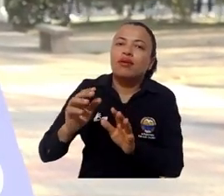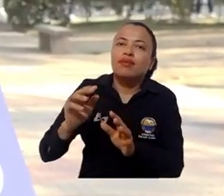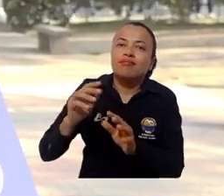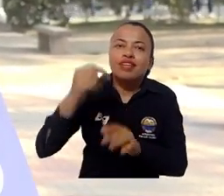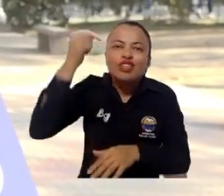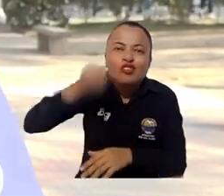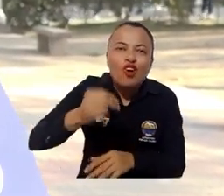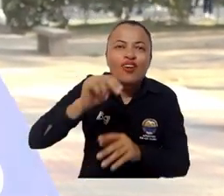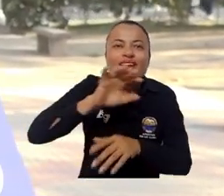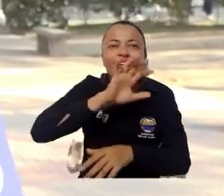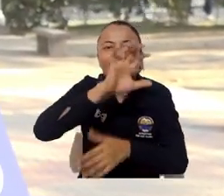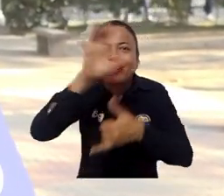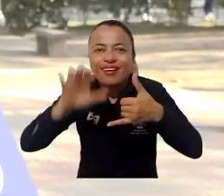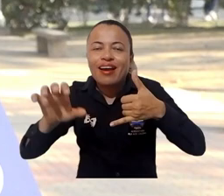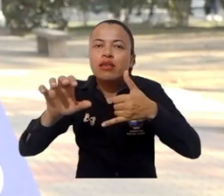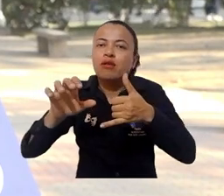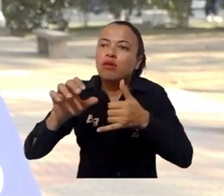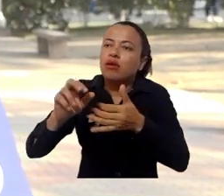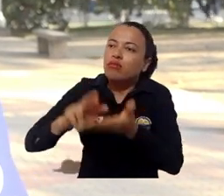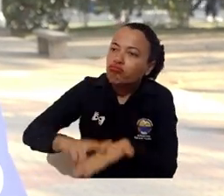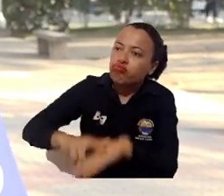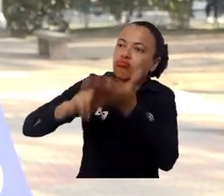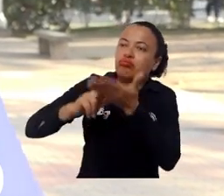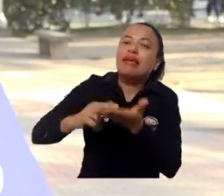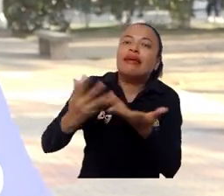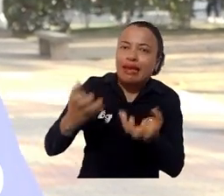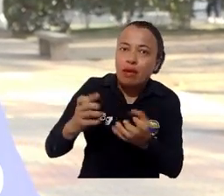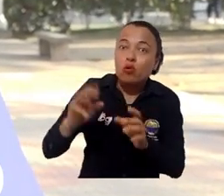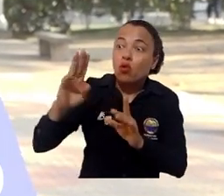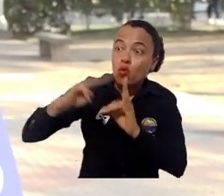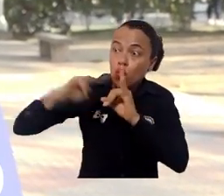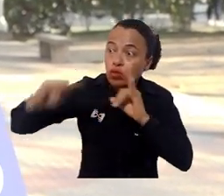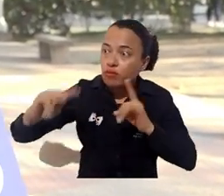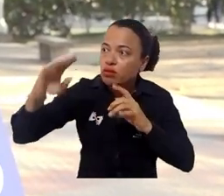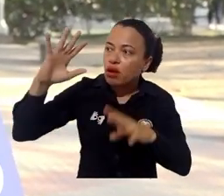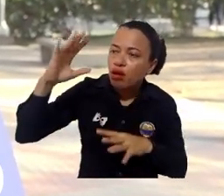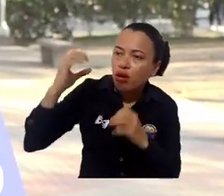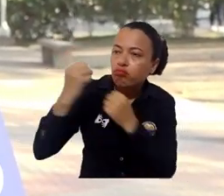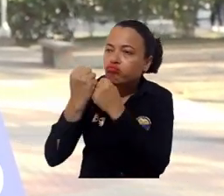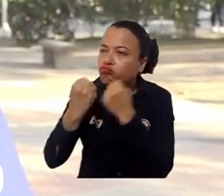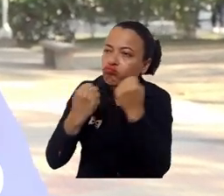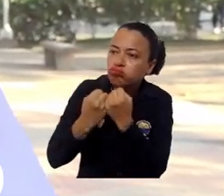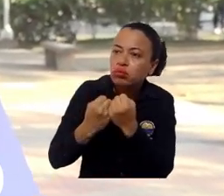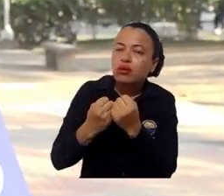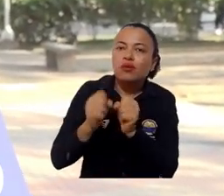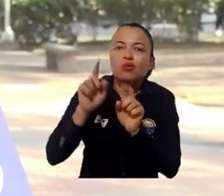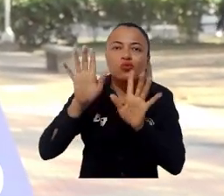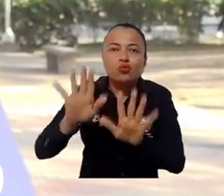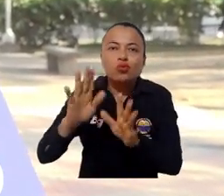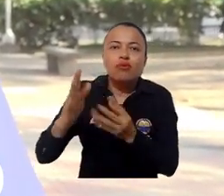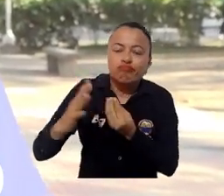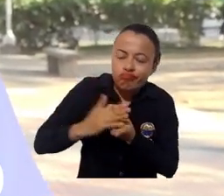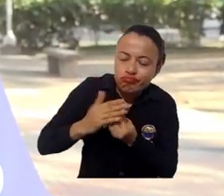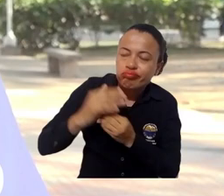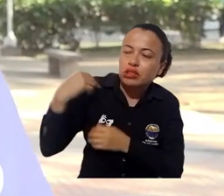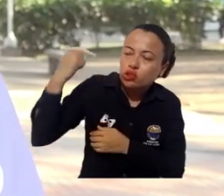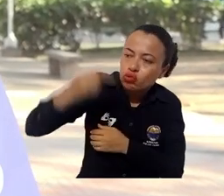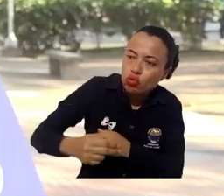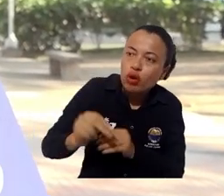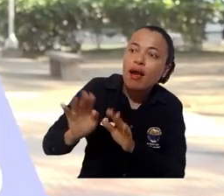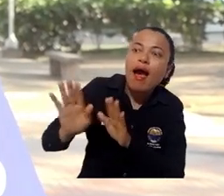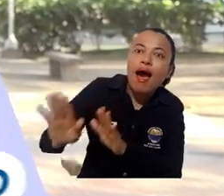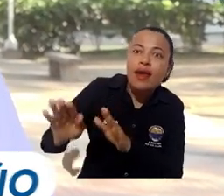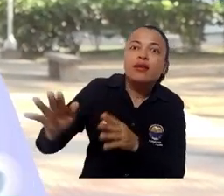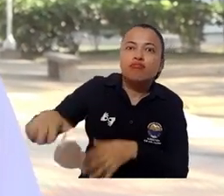región, rescatar la historia del Caribe y poder con la universidad trabajar en conjuntos para que todo ese valor patrimonial histórico que a veces